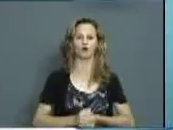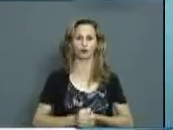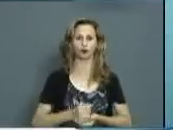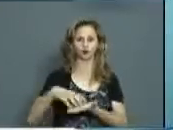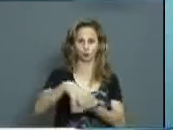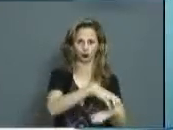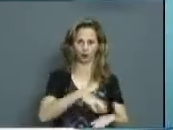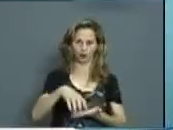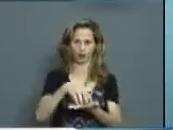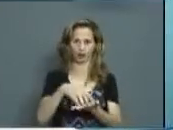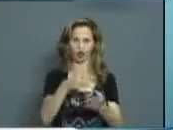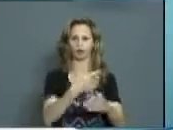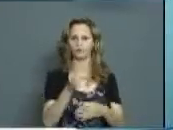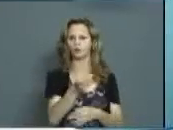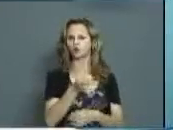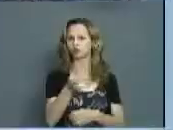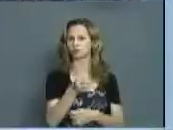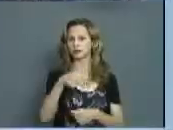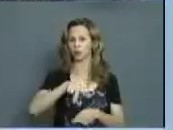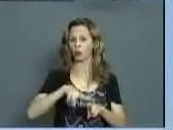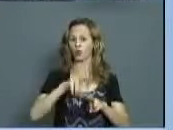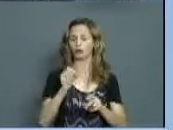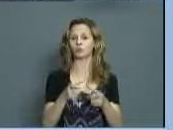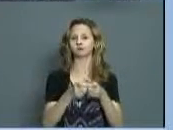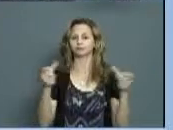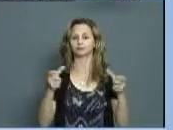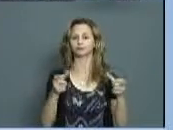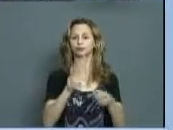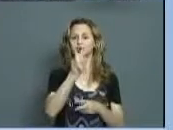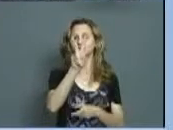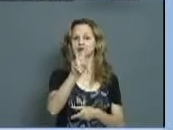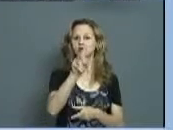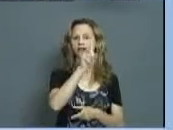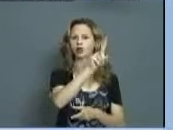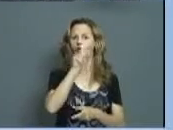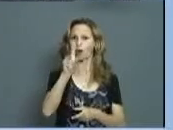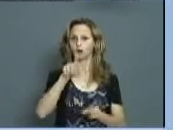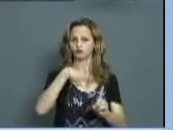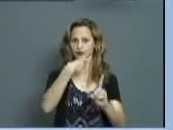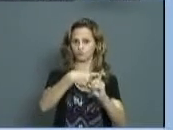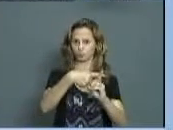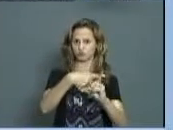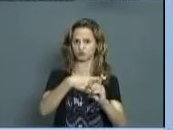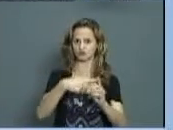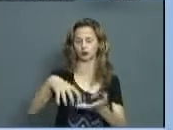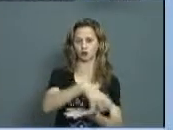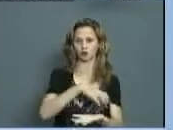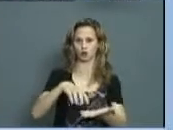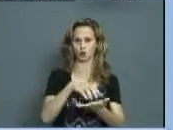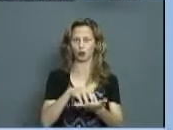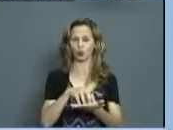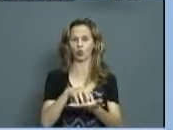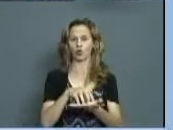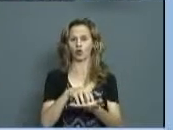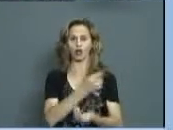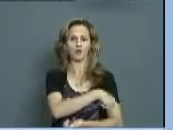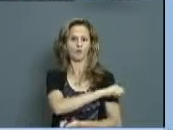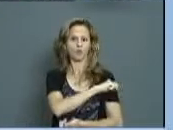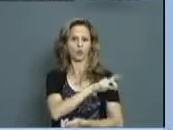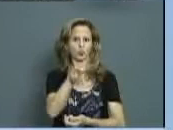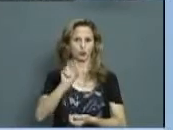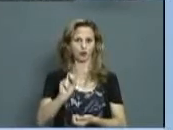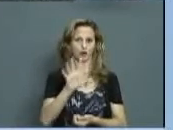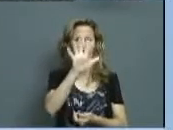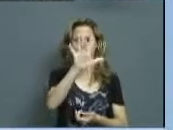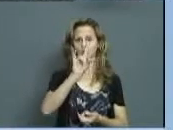los territorios. El municipio capital con la mayor cifra, 211 positivos. Área de salud Pedro del Toro con 59